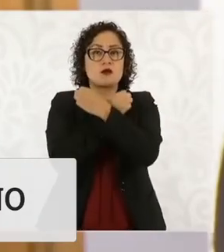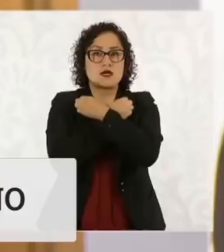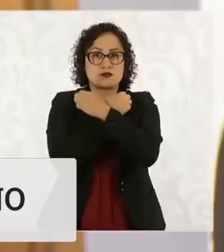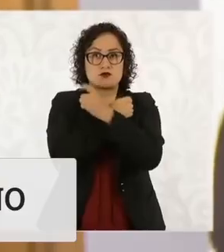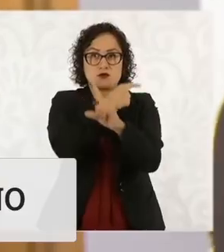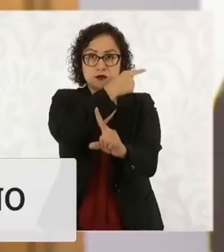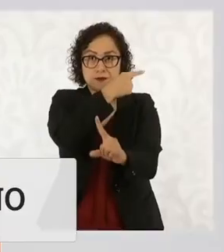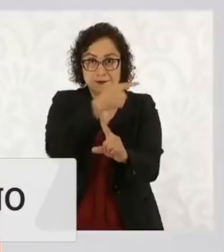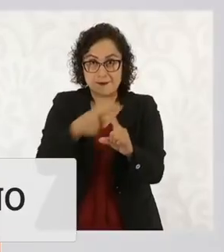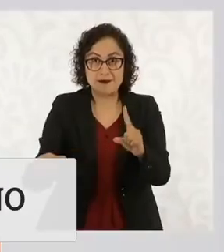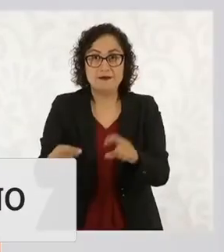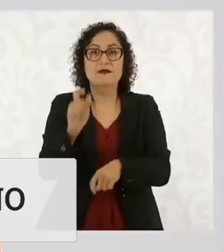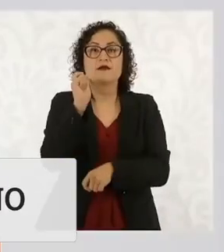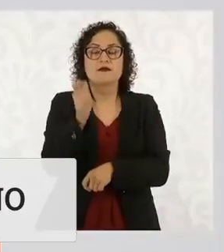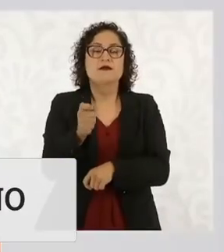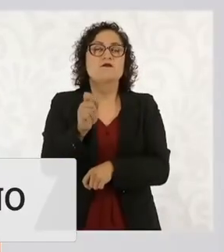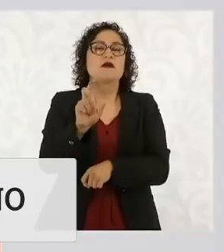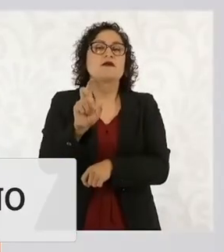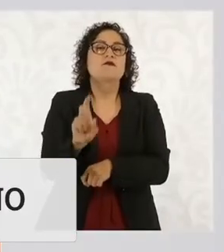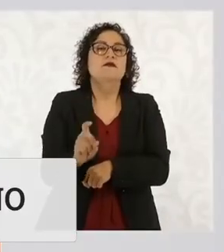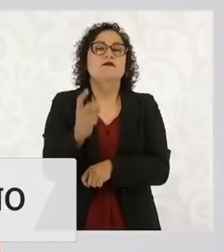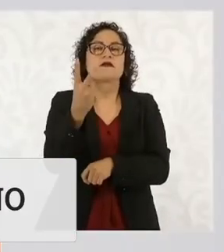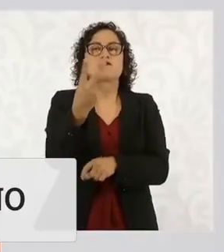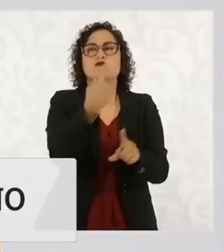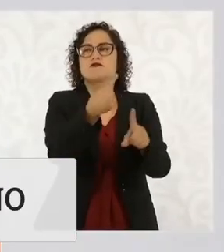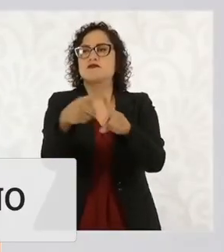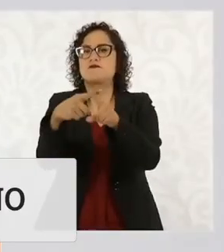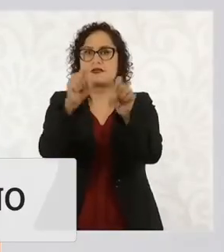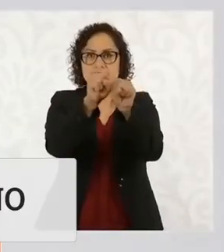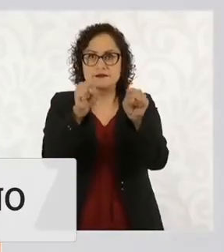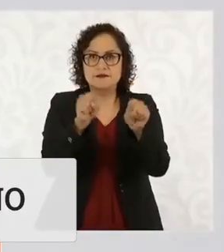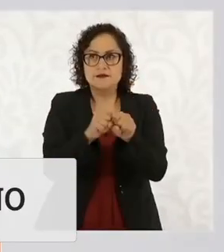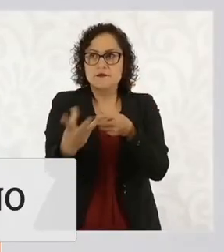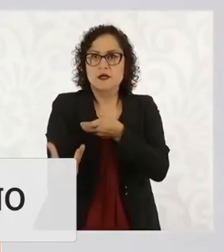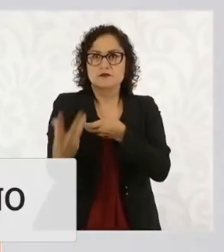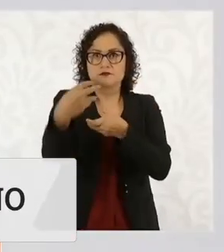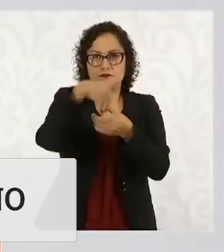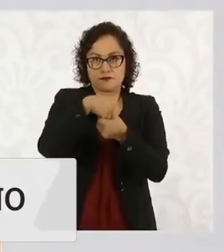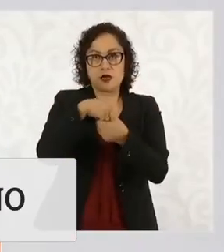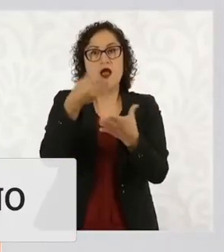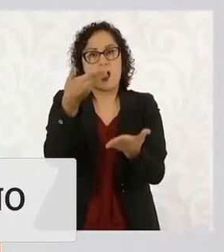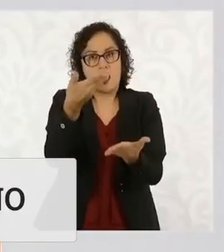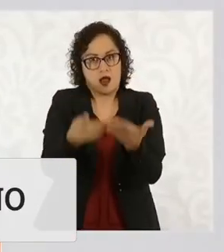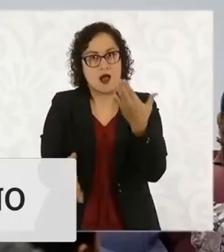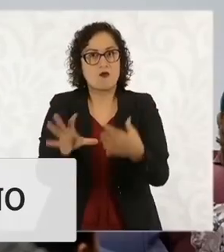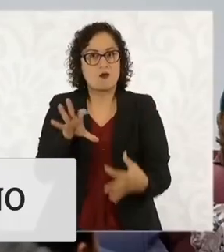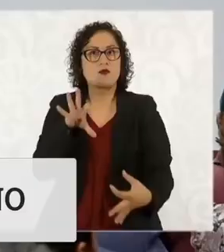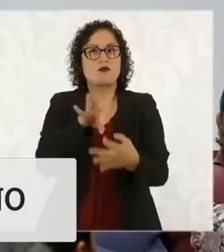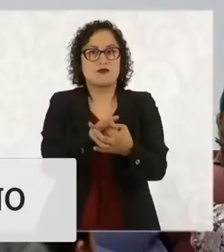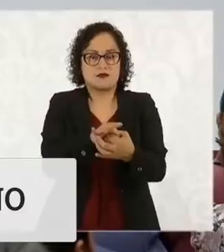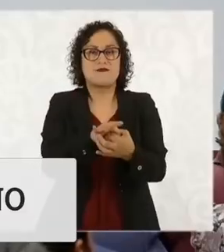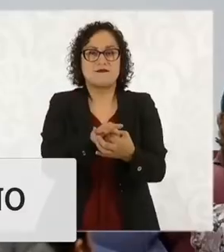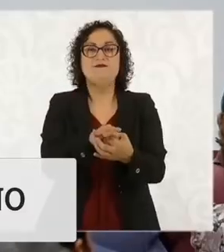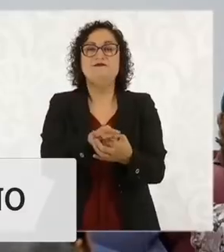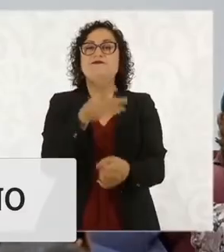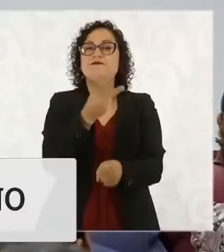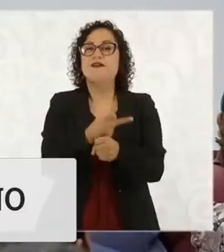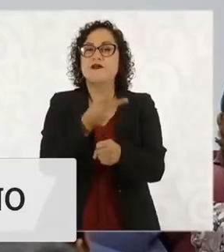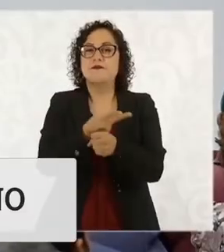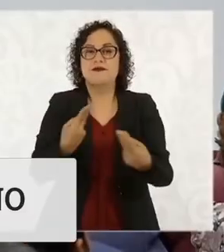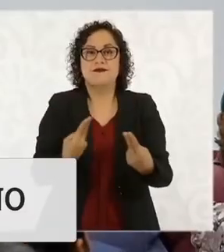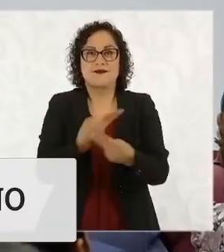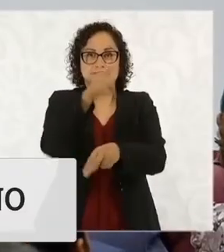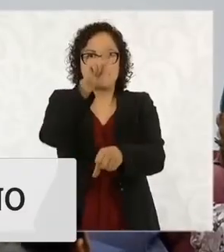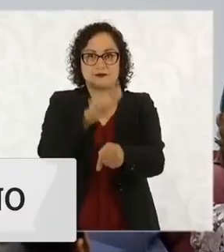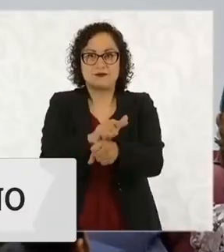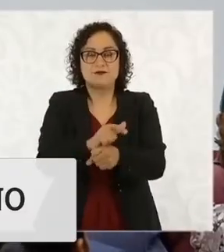superior. Cerca de 32 sistemas de educación media superior hoy forman parte del Bachillerato